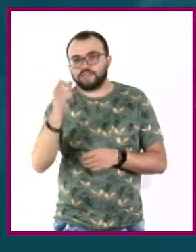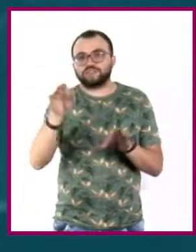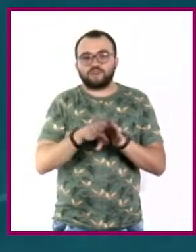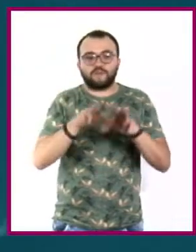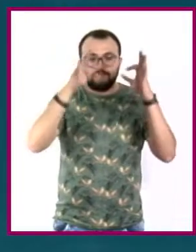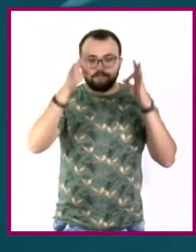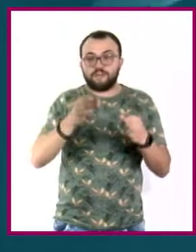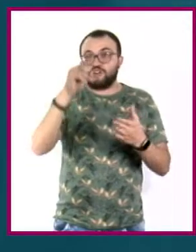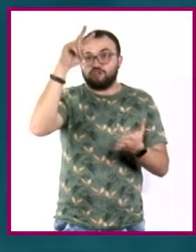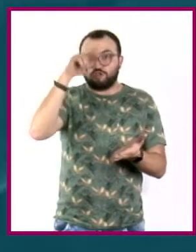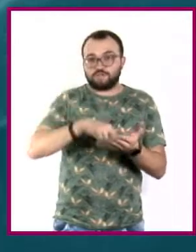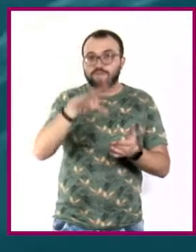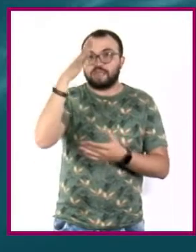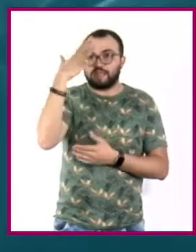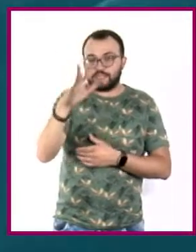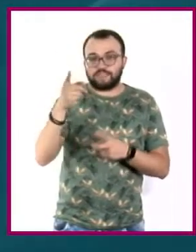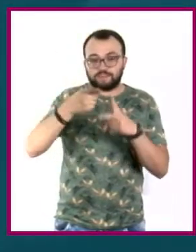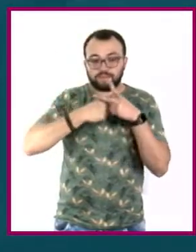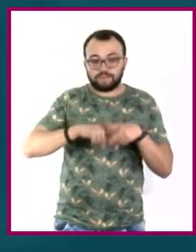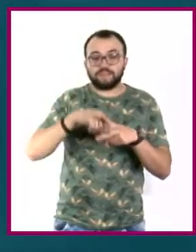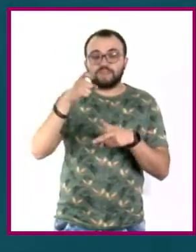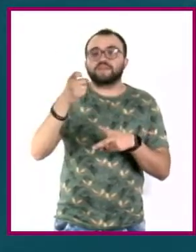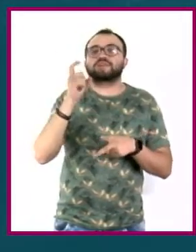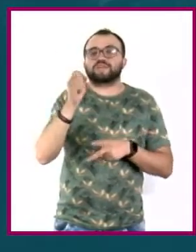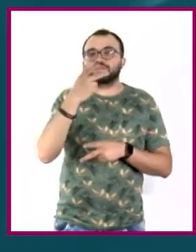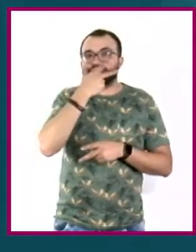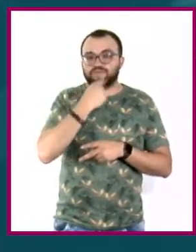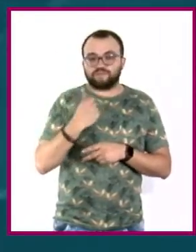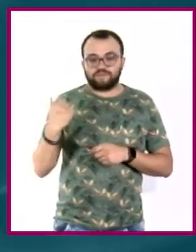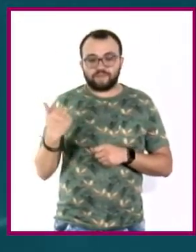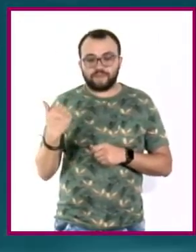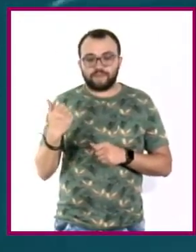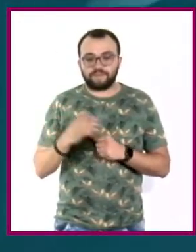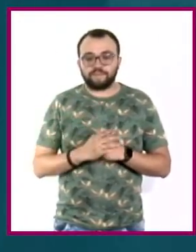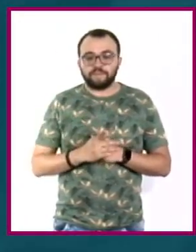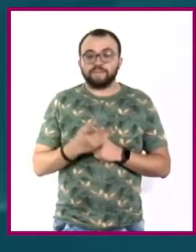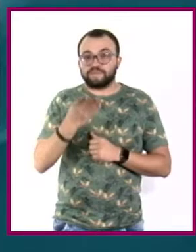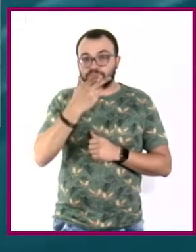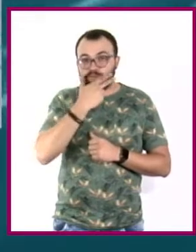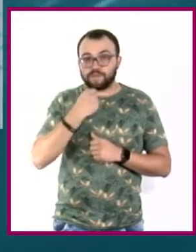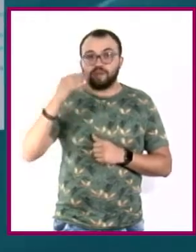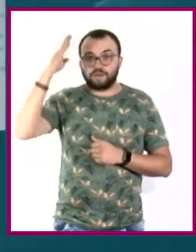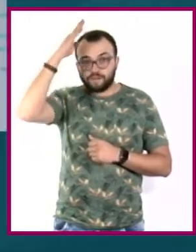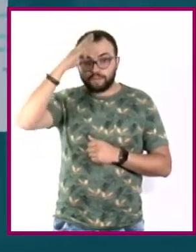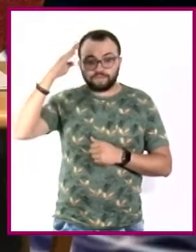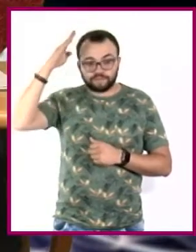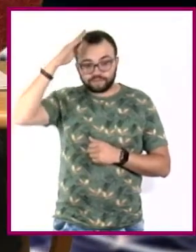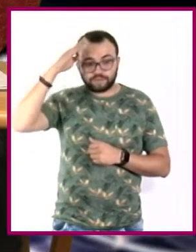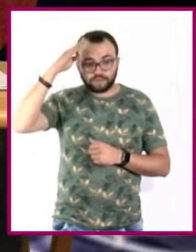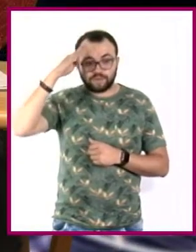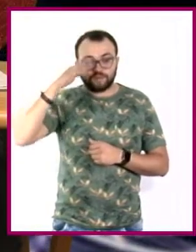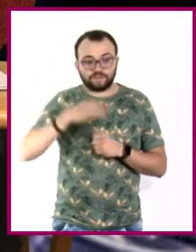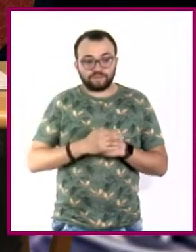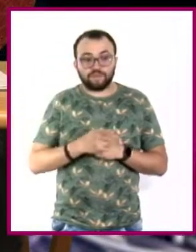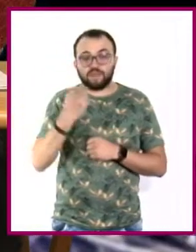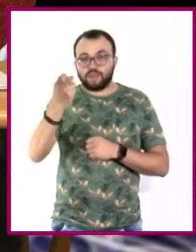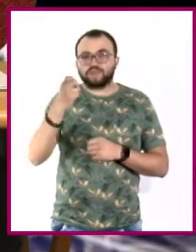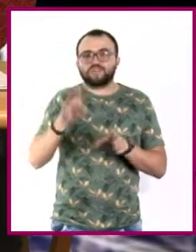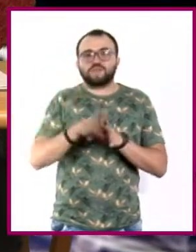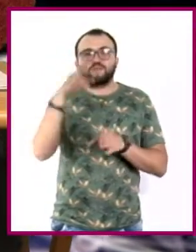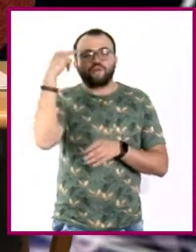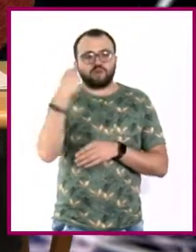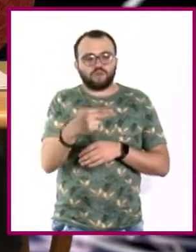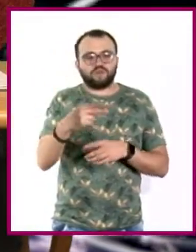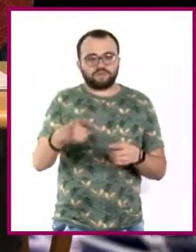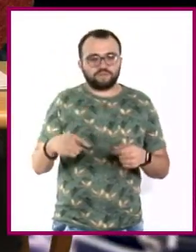en el 2010 bajo la autoría de Peter Turchin, un biólogo y antropólogo evolucionista. El nombre de esa propuesta